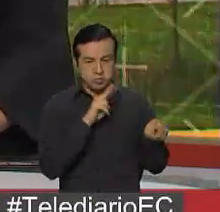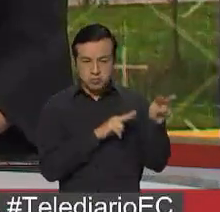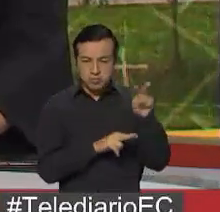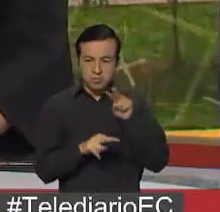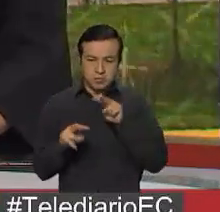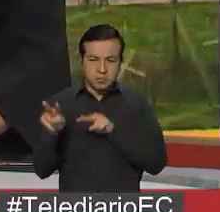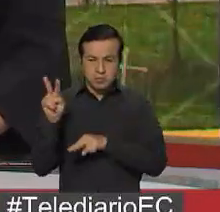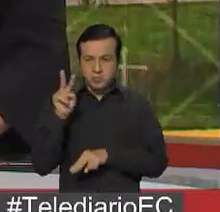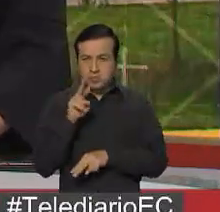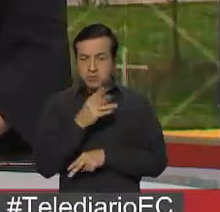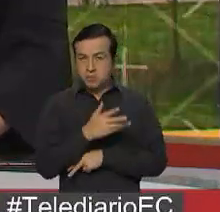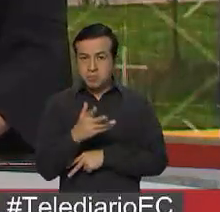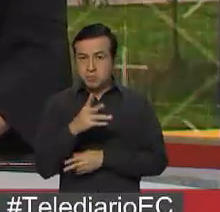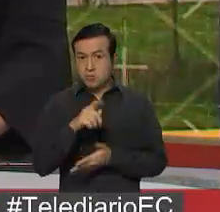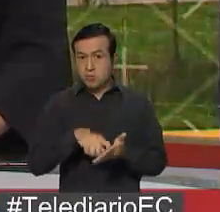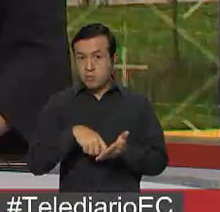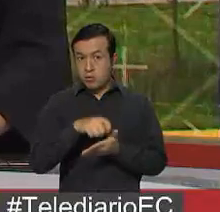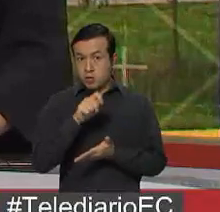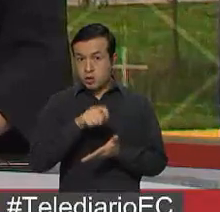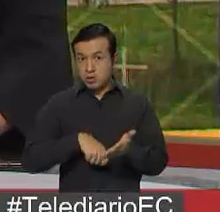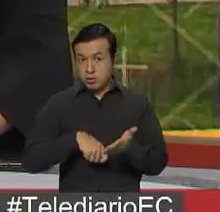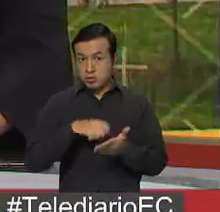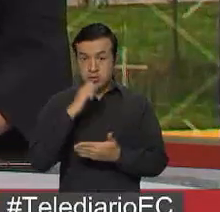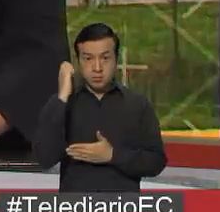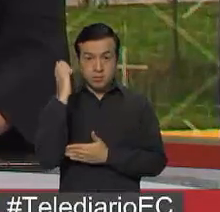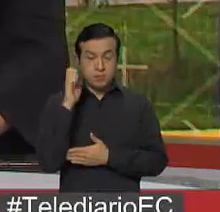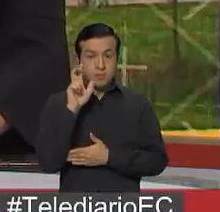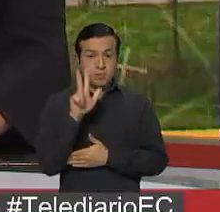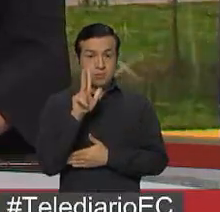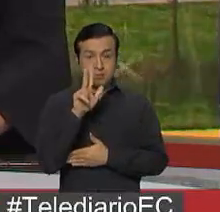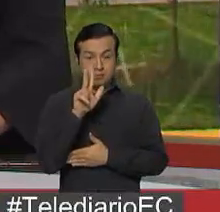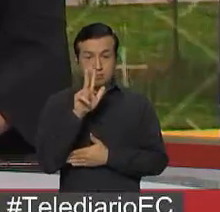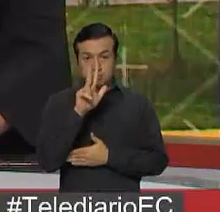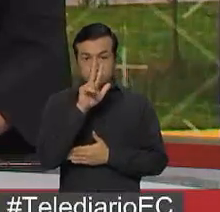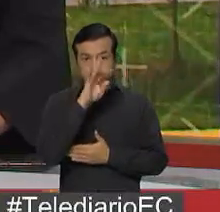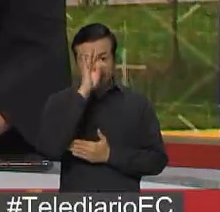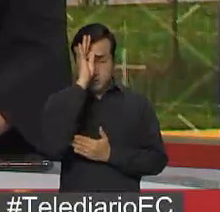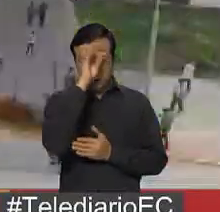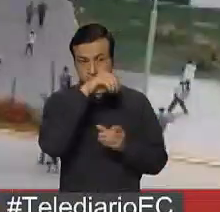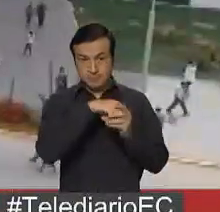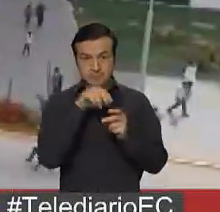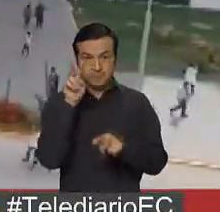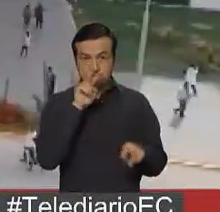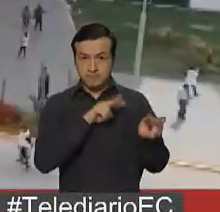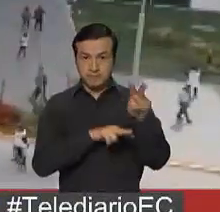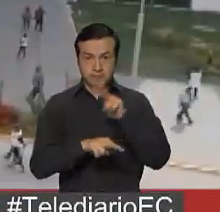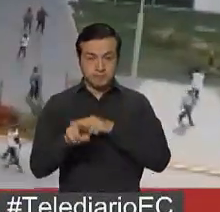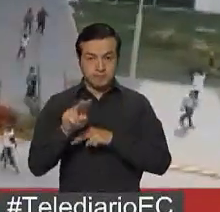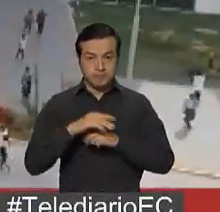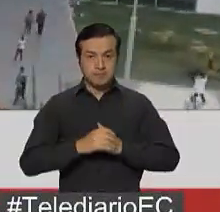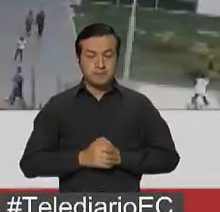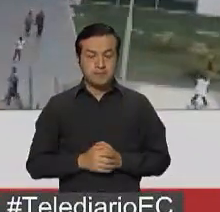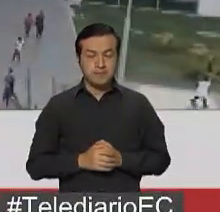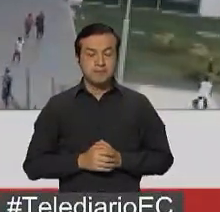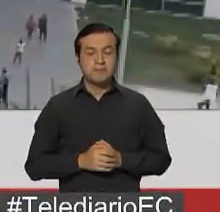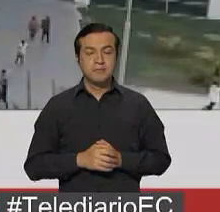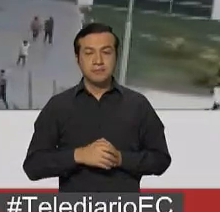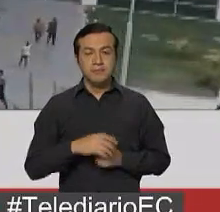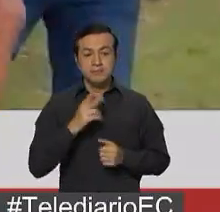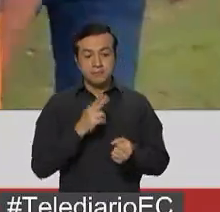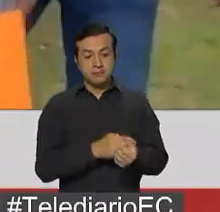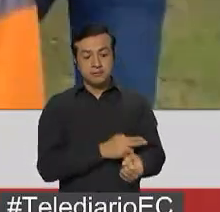irregularidades en las contrataciones emergentes de tres casas de salud por un aparente